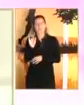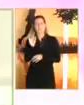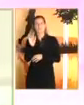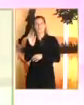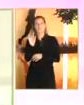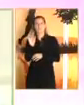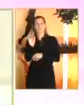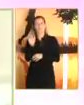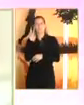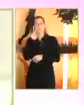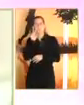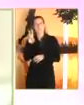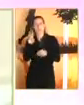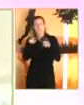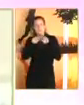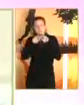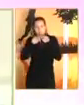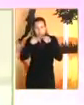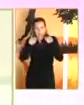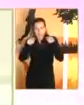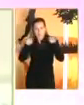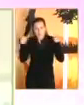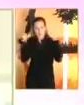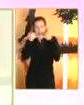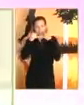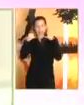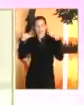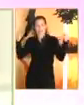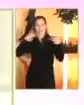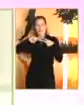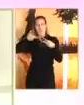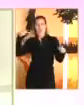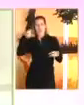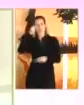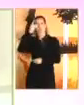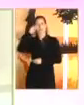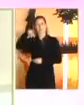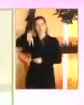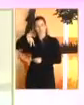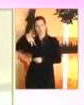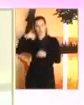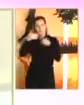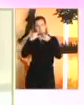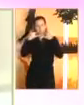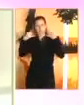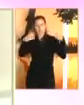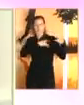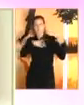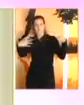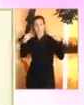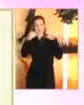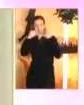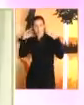Y fíjate, ahí tienes tu hebra de ADN en aquel lado. Anda. Ese hilillo blanco que se ve en ese lado.